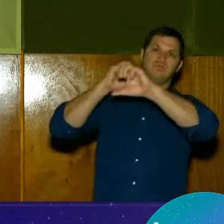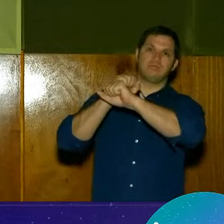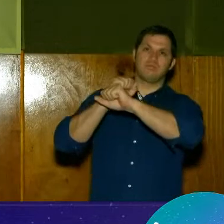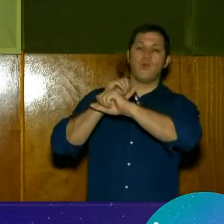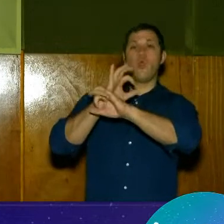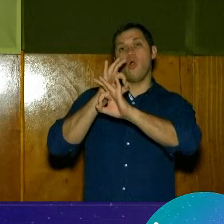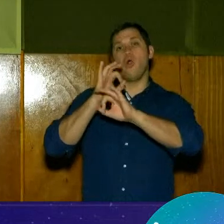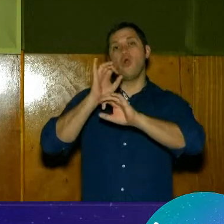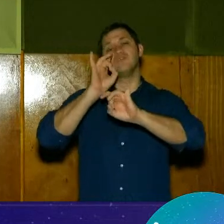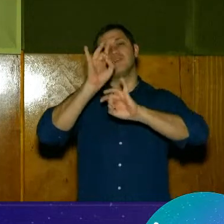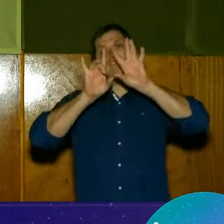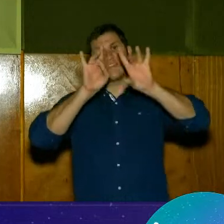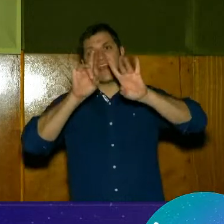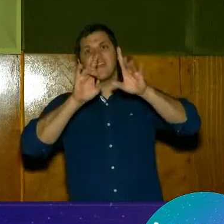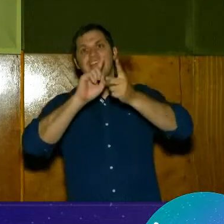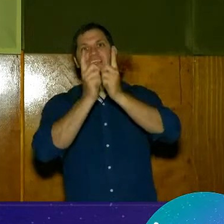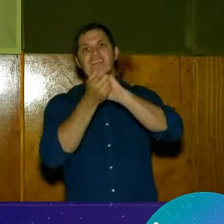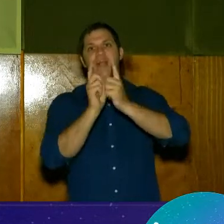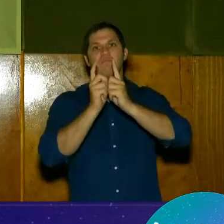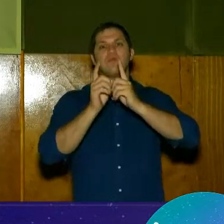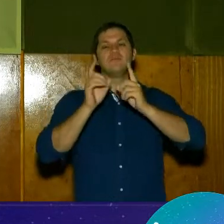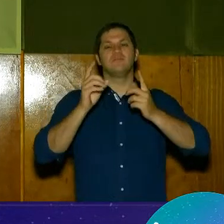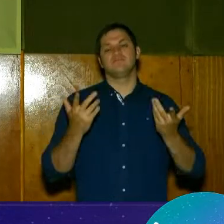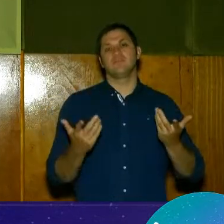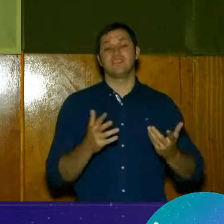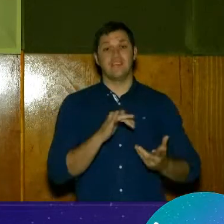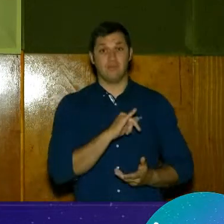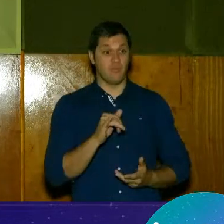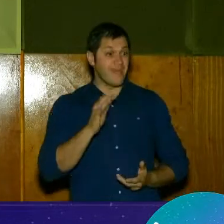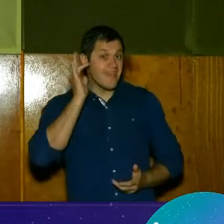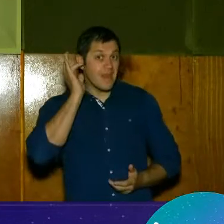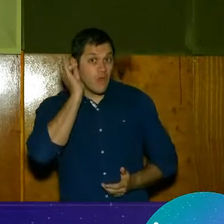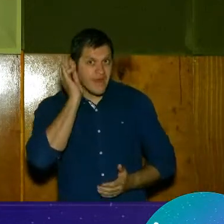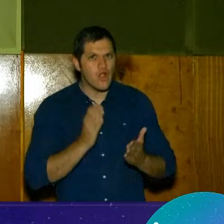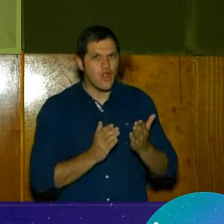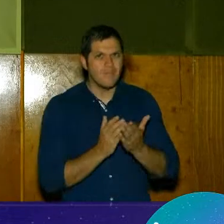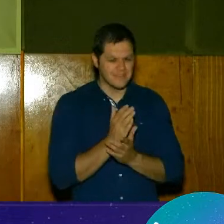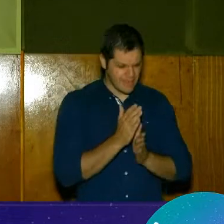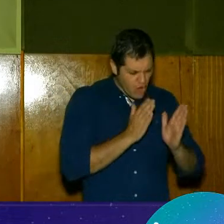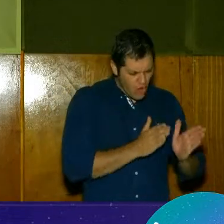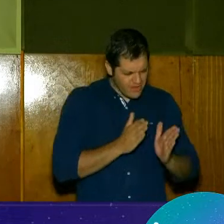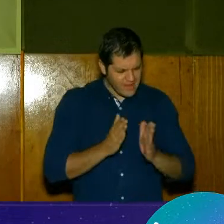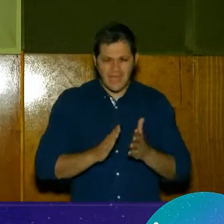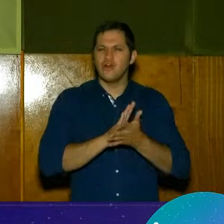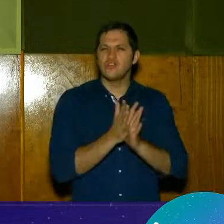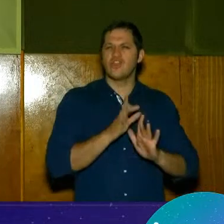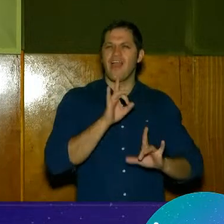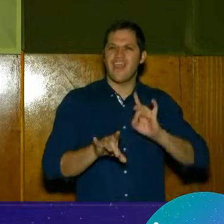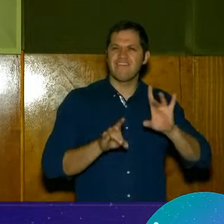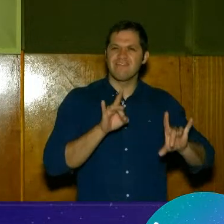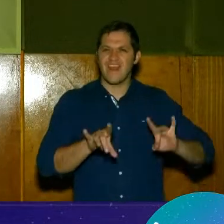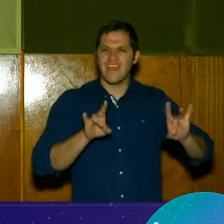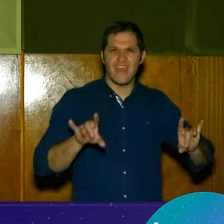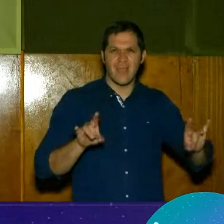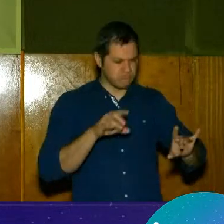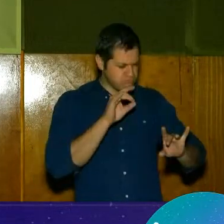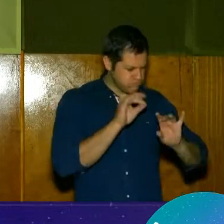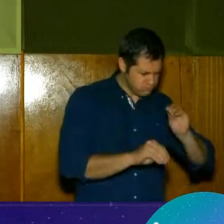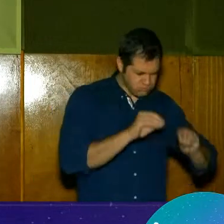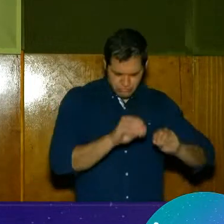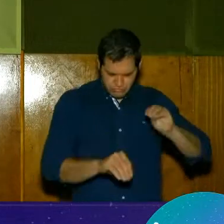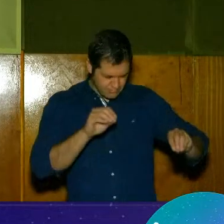fueran cambios eran objetos que les pasaban cosas podían ser novas podían ser estrellas variables que pulsan en